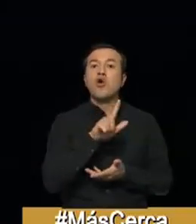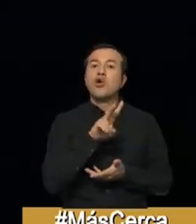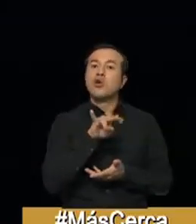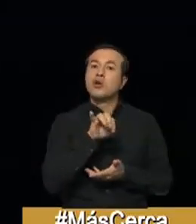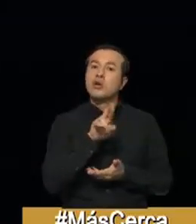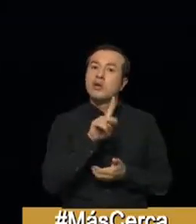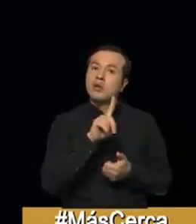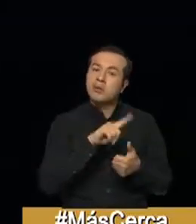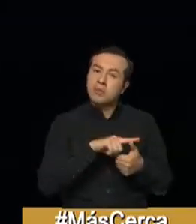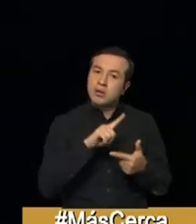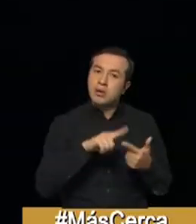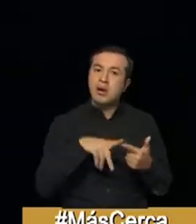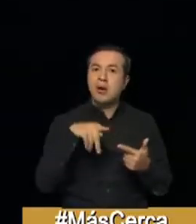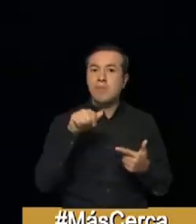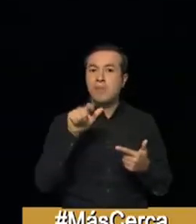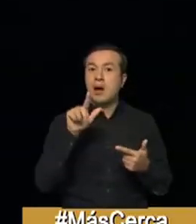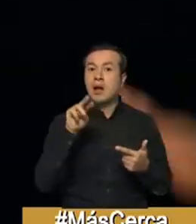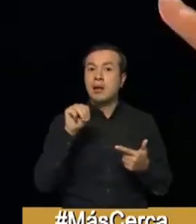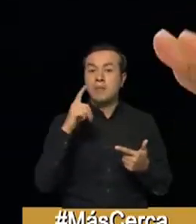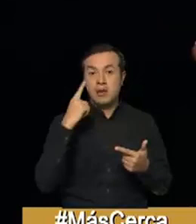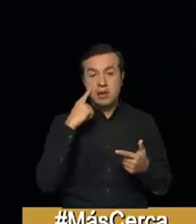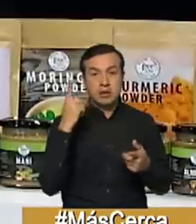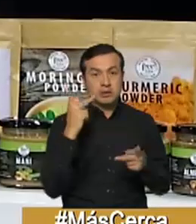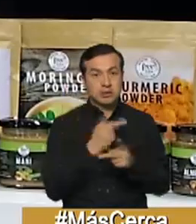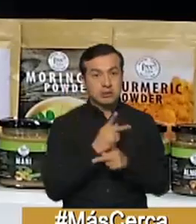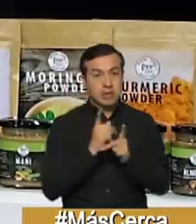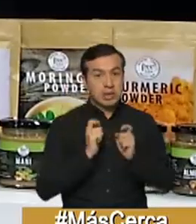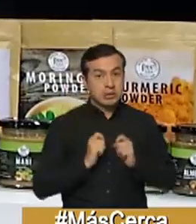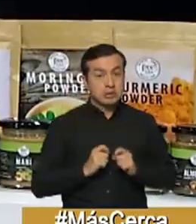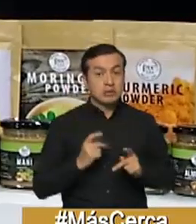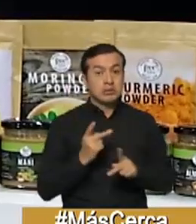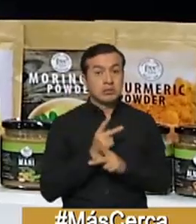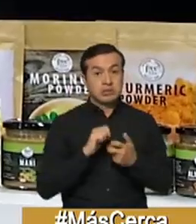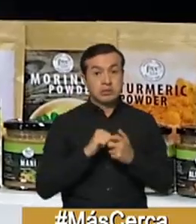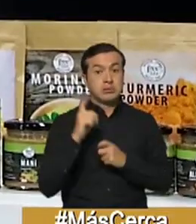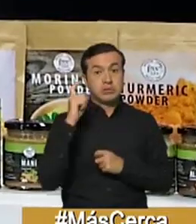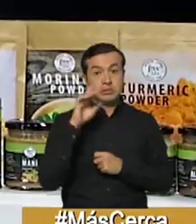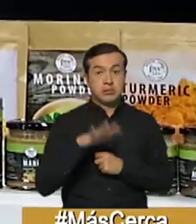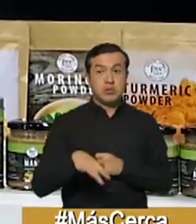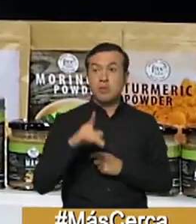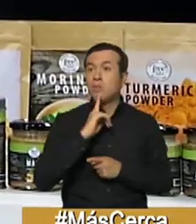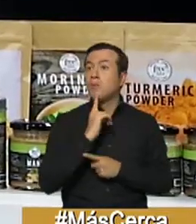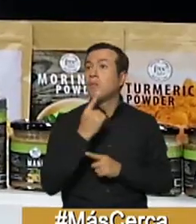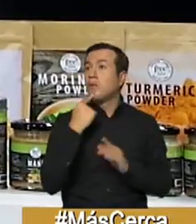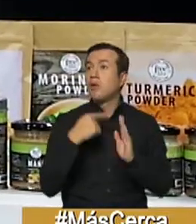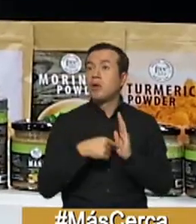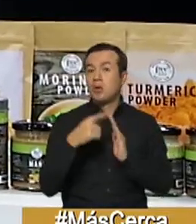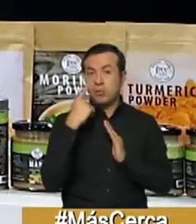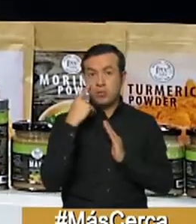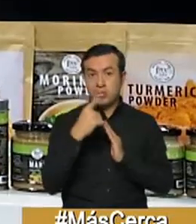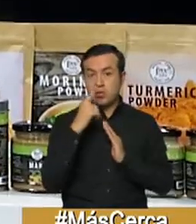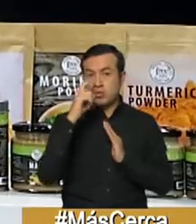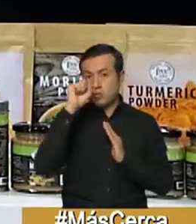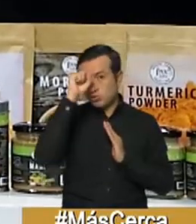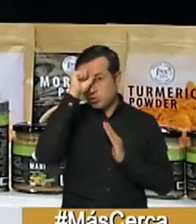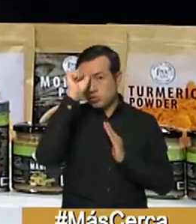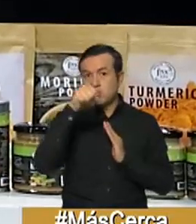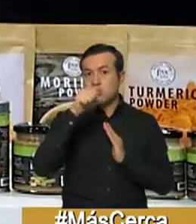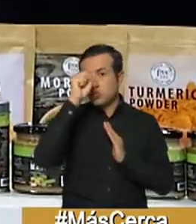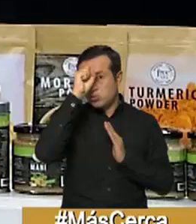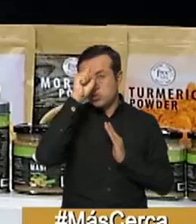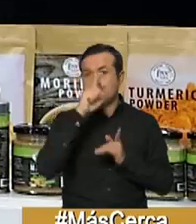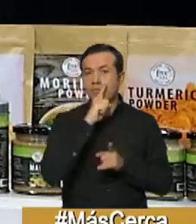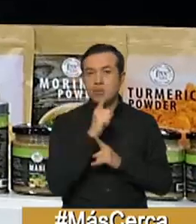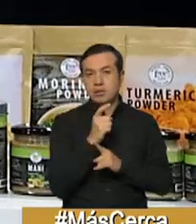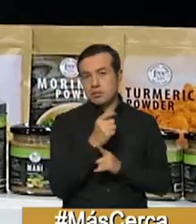de palma que ya está comprobado que es cancerígeno. Por ejemplo, veíamos el hornado. Sí. Sí podemos, ¿verdad? Claro. ¿Qué le podemos